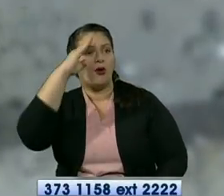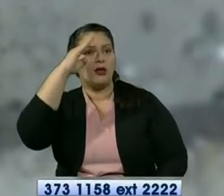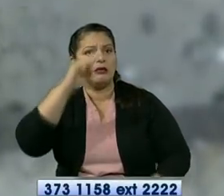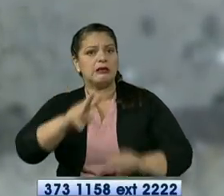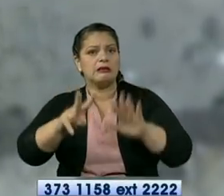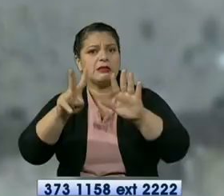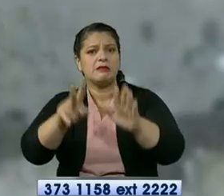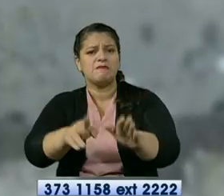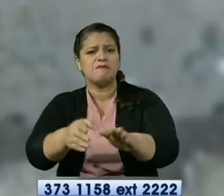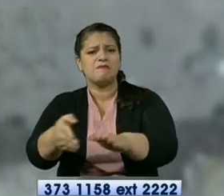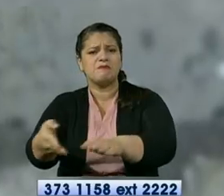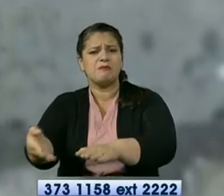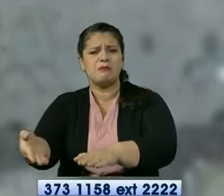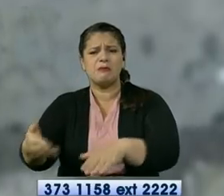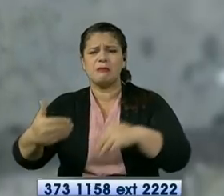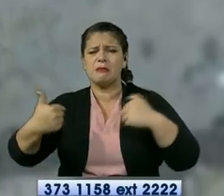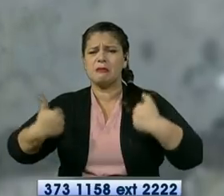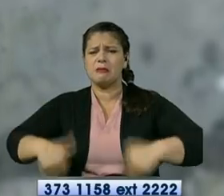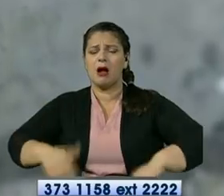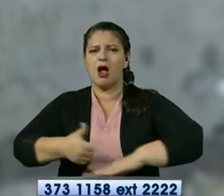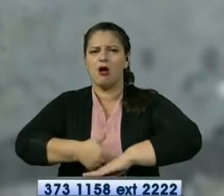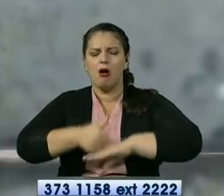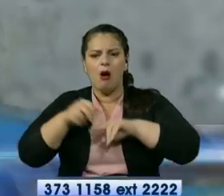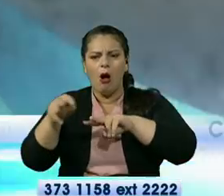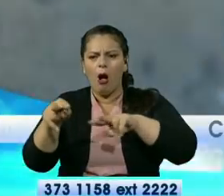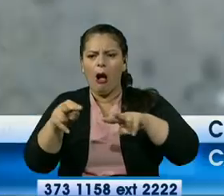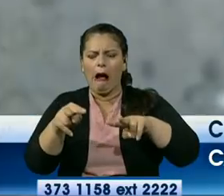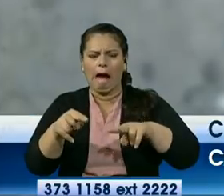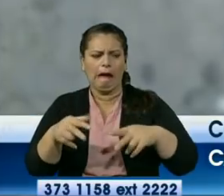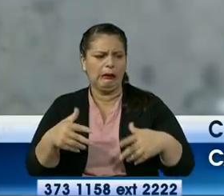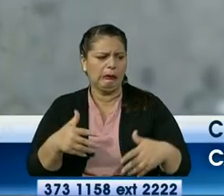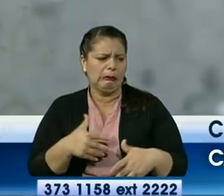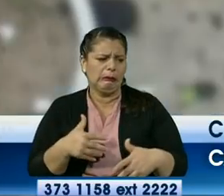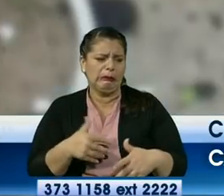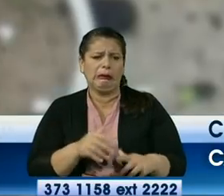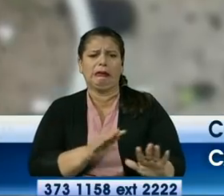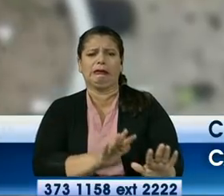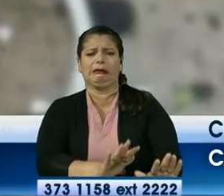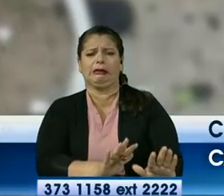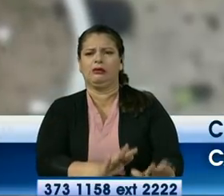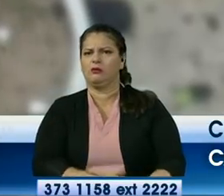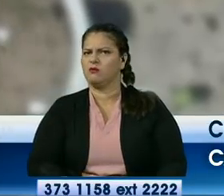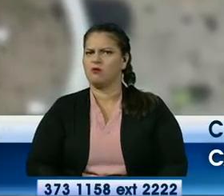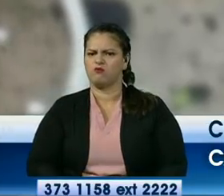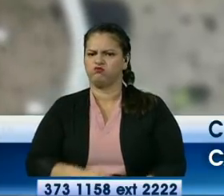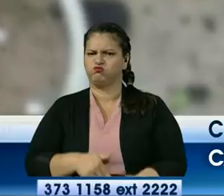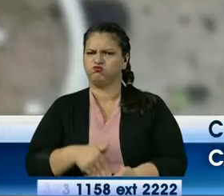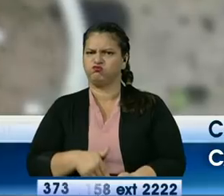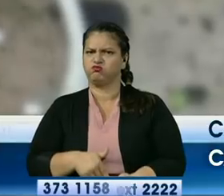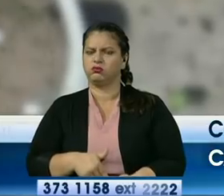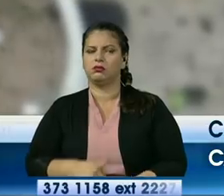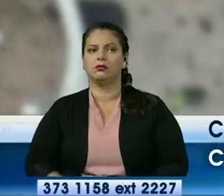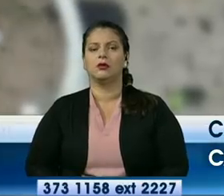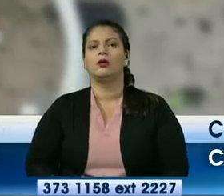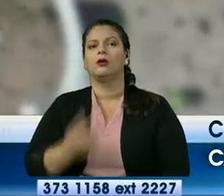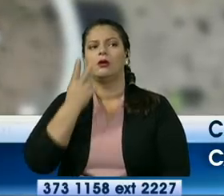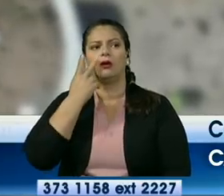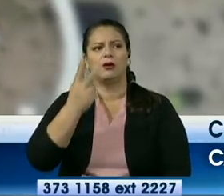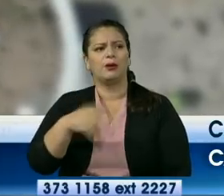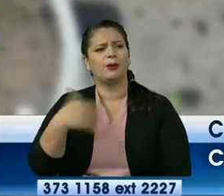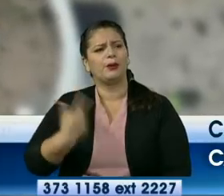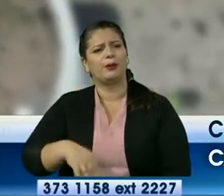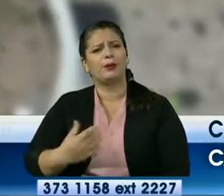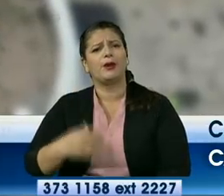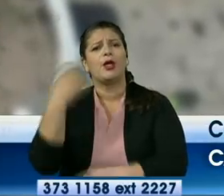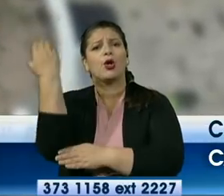Estas imágenes fueron captadas poco después de la explosión registrada en un pequeño cuartel de policía en el barrio San José, en Barranquilla, donde la detonación